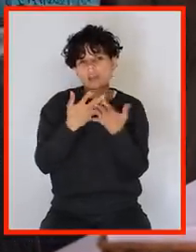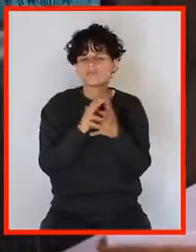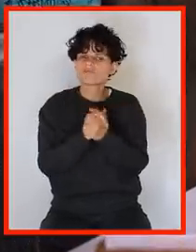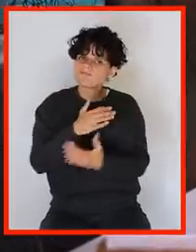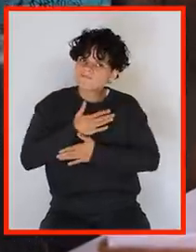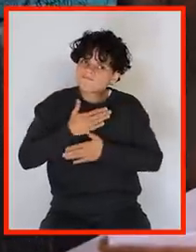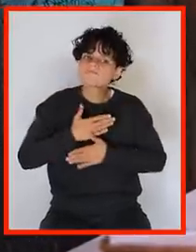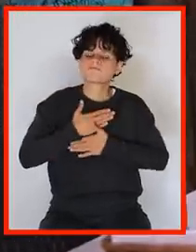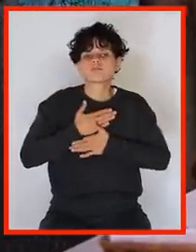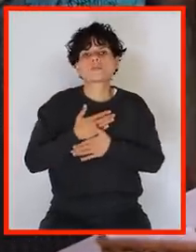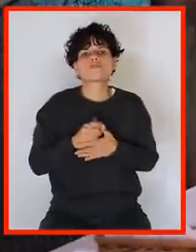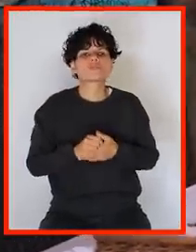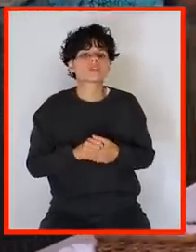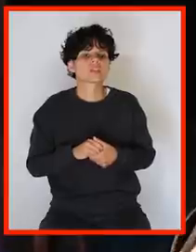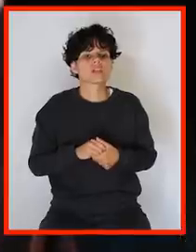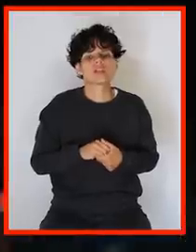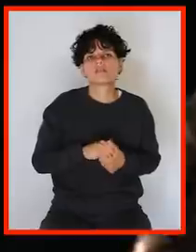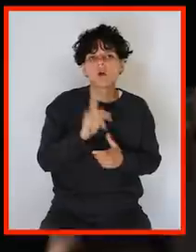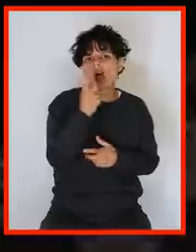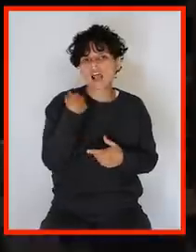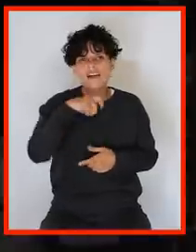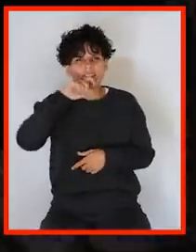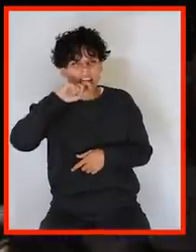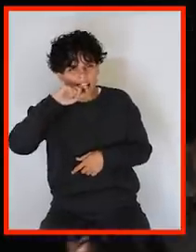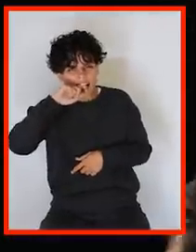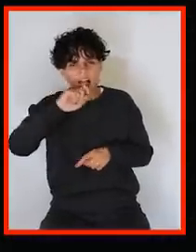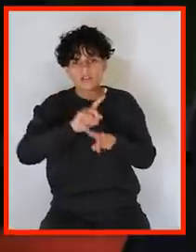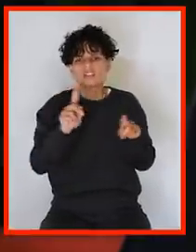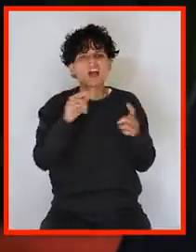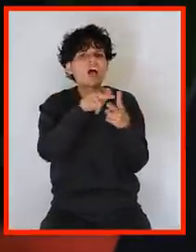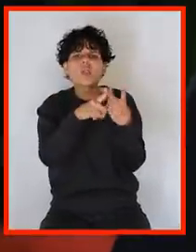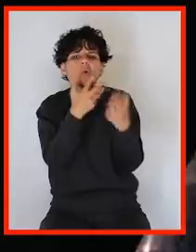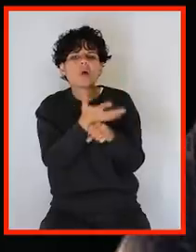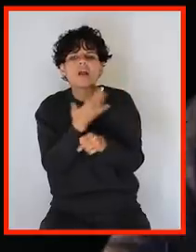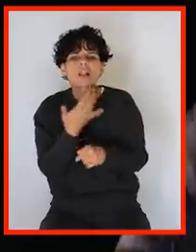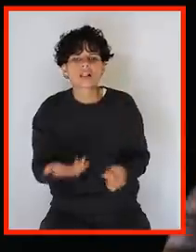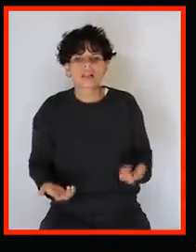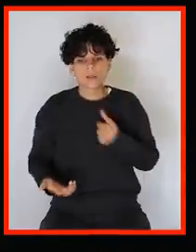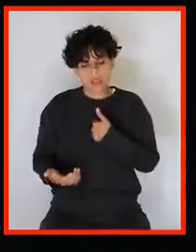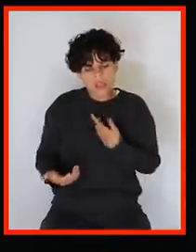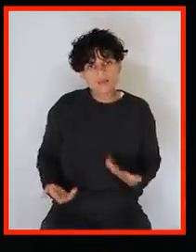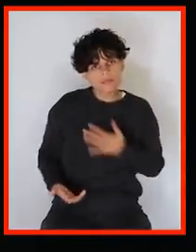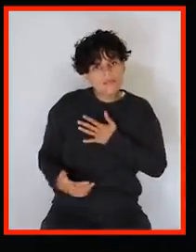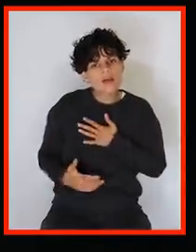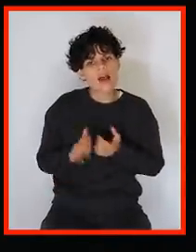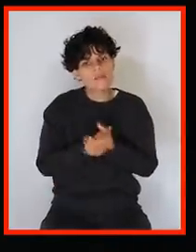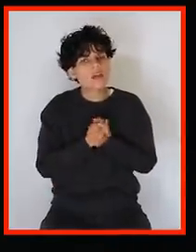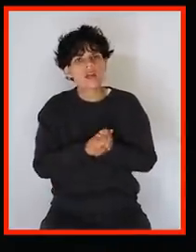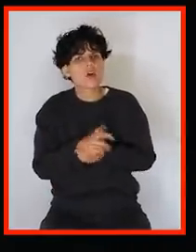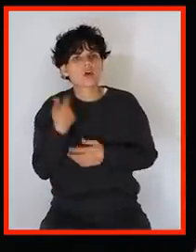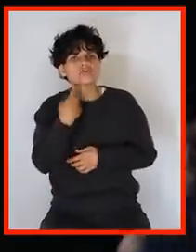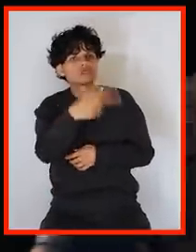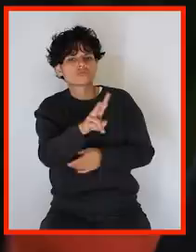igual. Y es mi hermano opulento, ¿cachai? Como que no hay como envidia, ni una hueá. ¿Y quiénes son esos hueá? No, son amigos míos, no tuyos. Amigos míos, sí, es